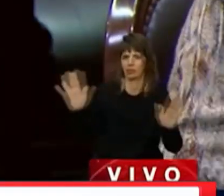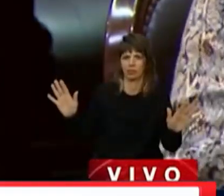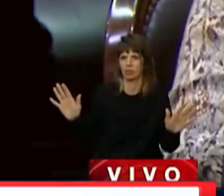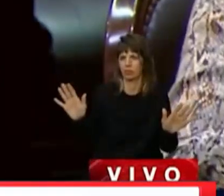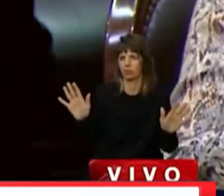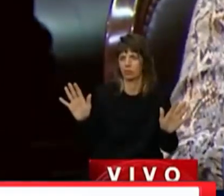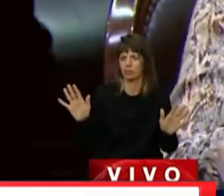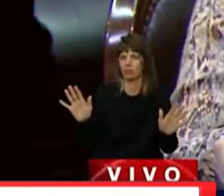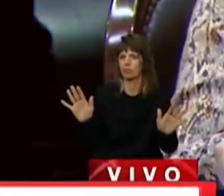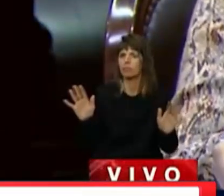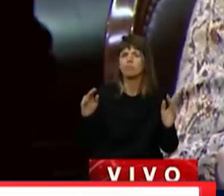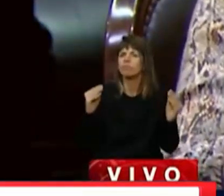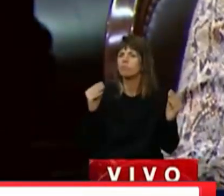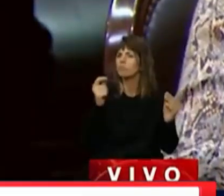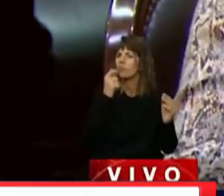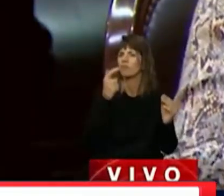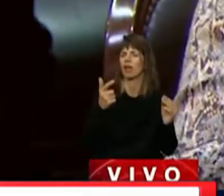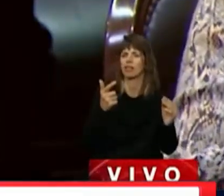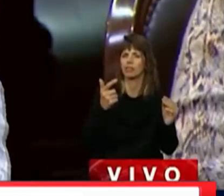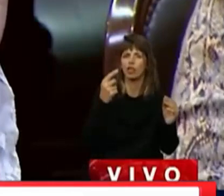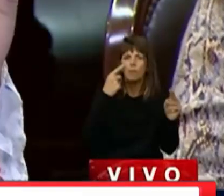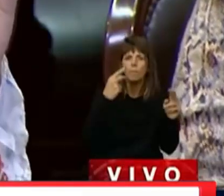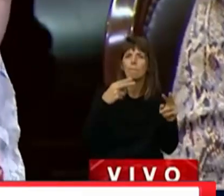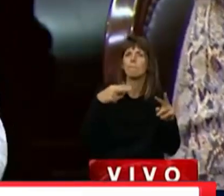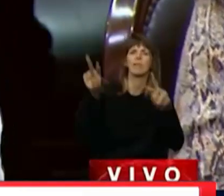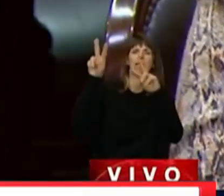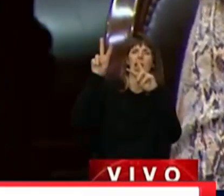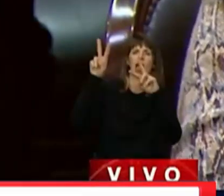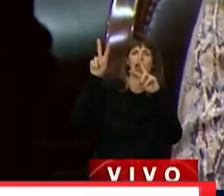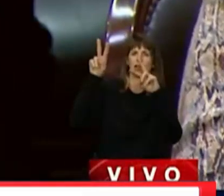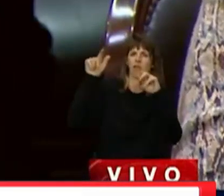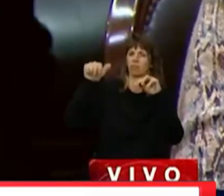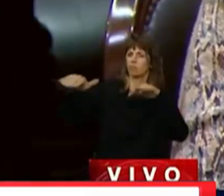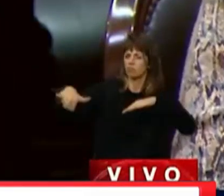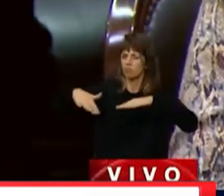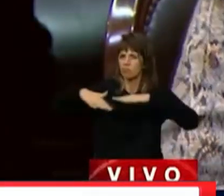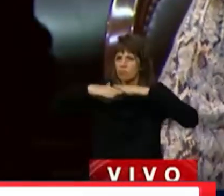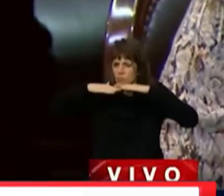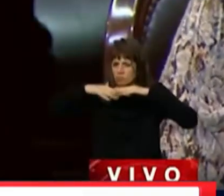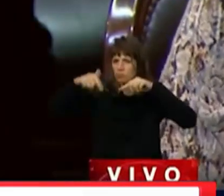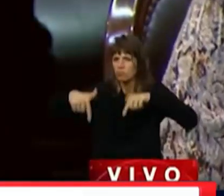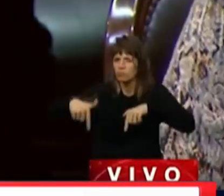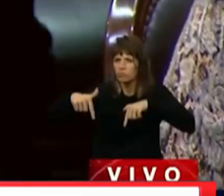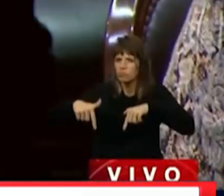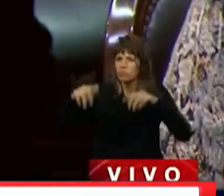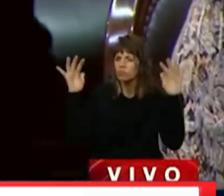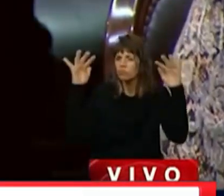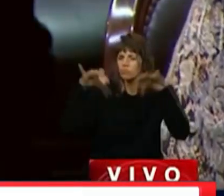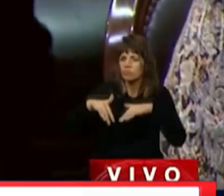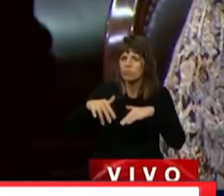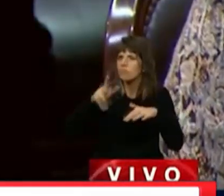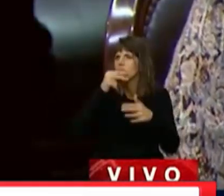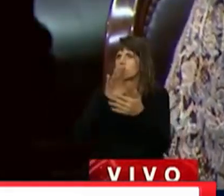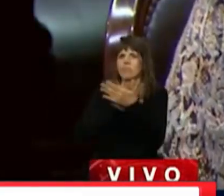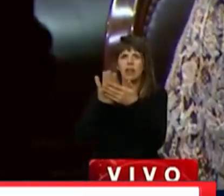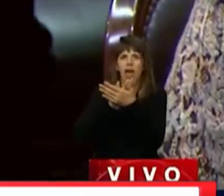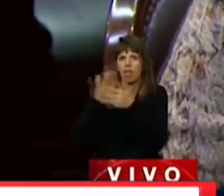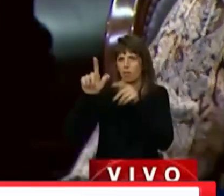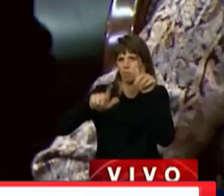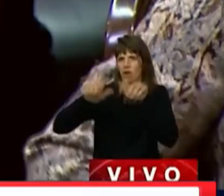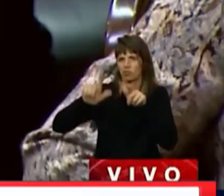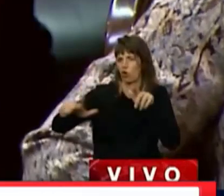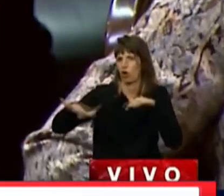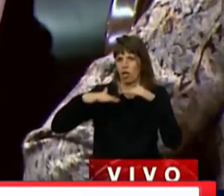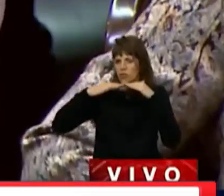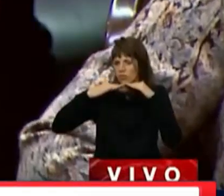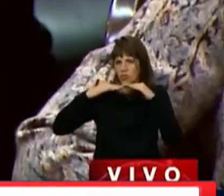arriba, señor presidente. Miremos nuestras gradas, miremos nuestros balcones. Hoy vacíos,